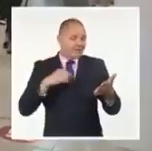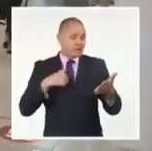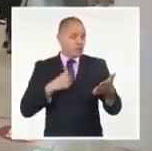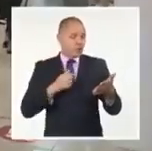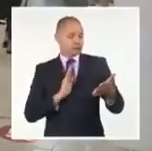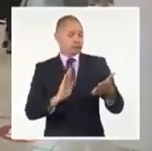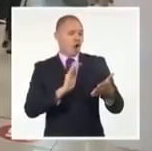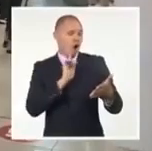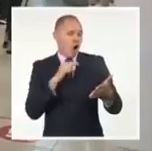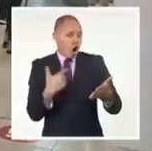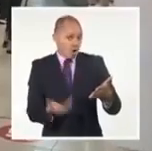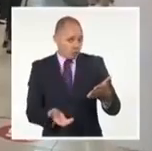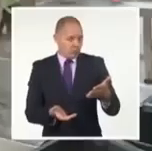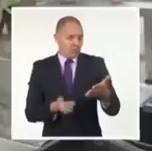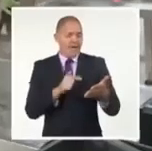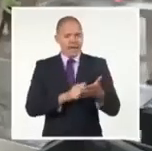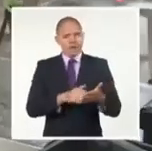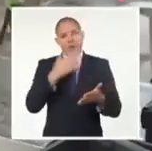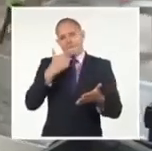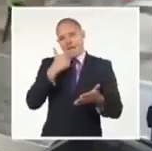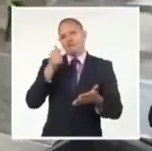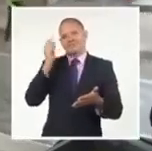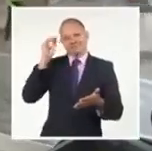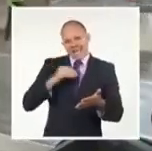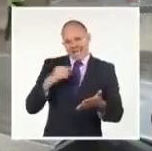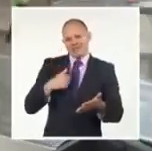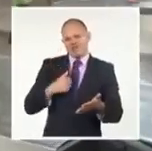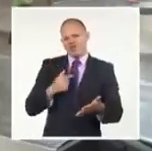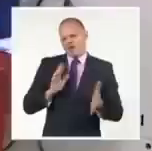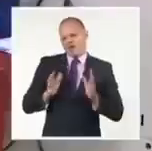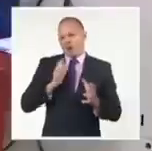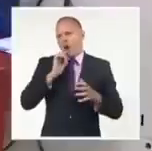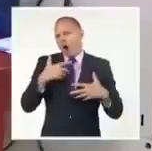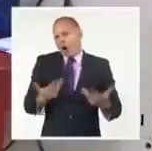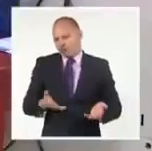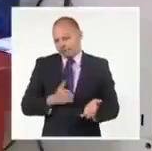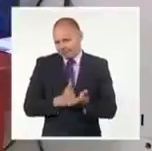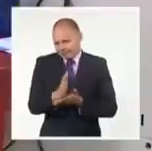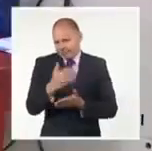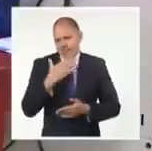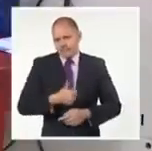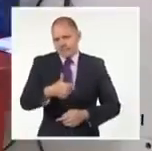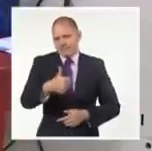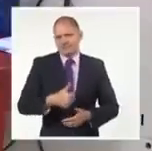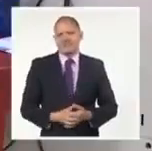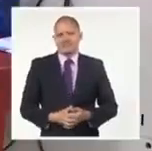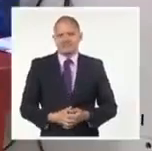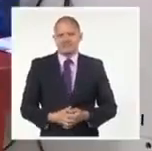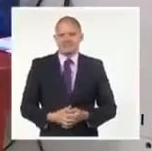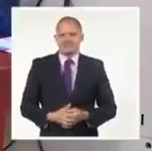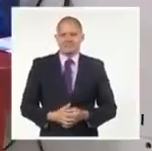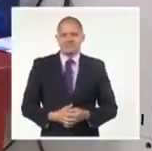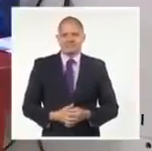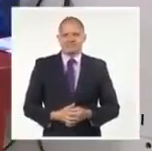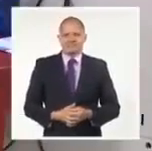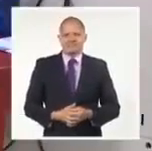pasajeros un tránsito de pocos minutos y sin desagradables contratiempos. Lázaro Manuel Alonso, Sistema Informativo de la Televisión Cubana.